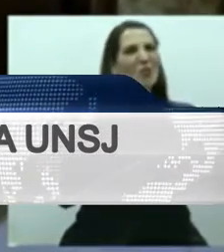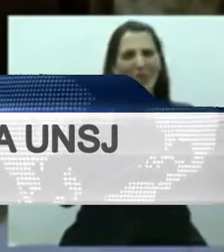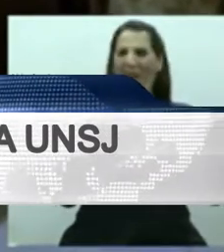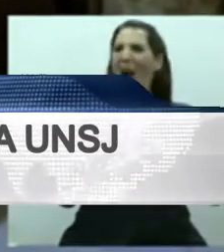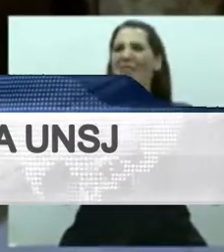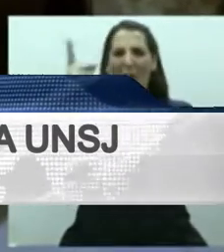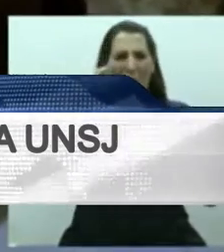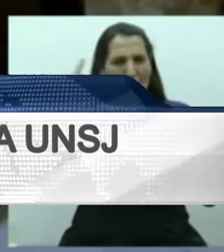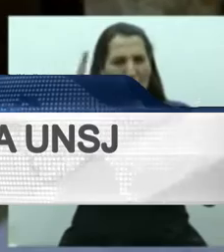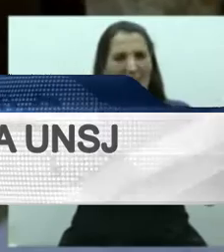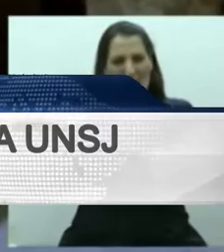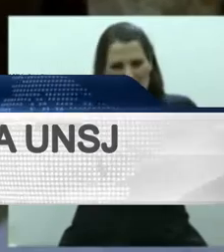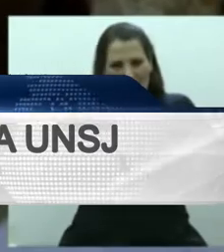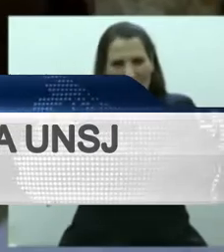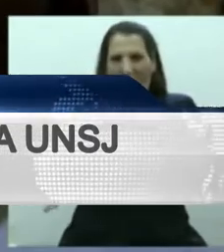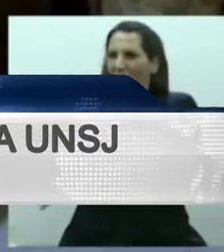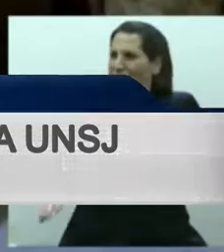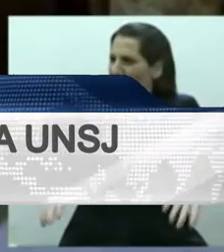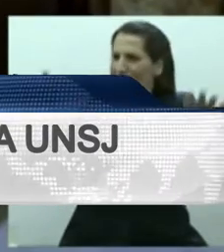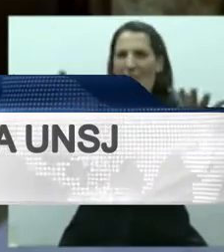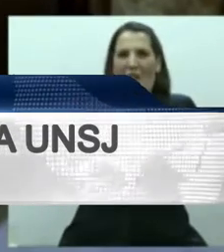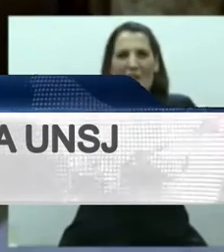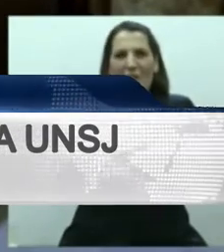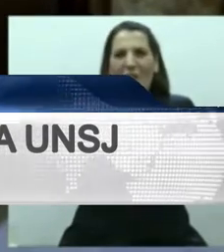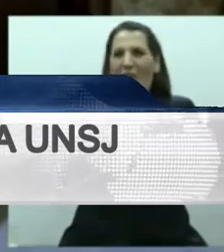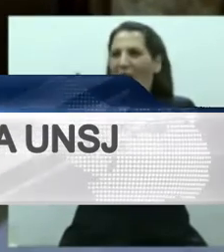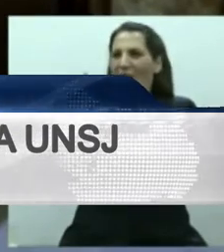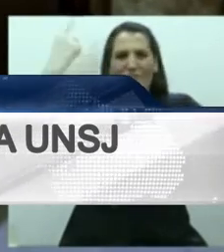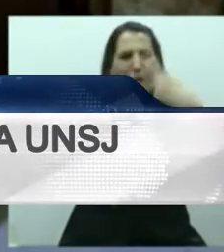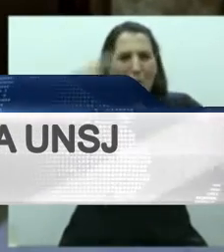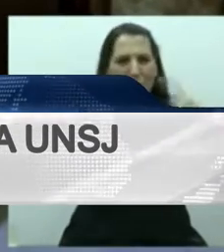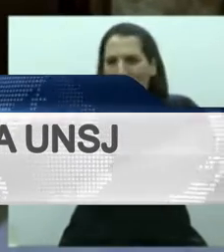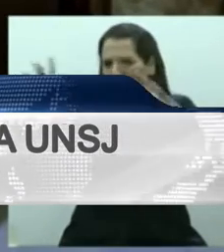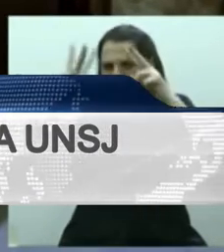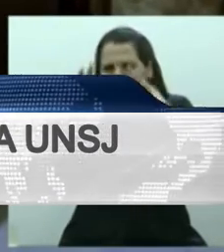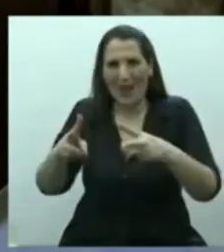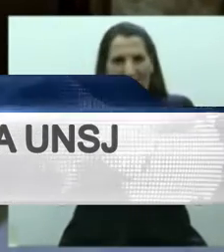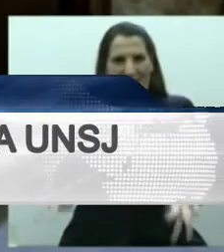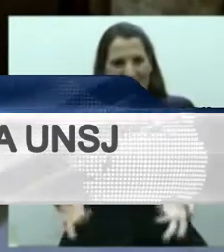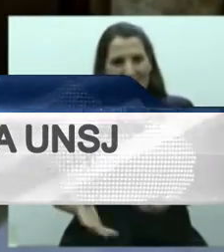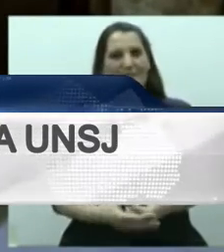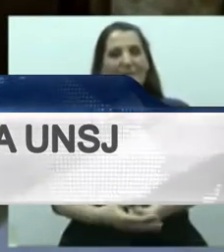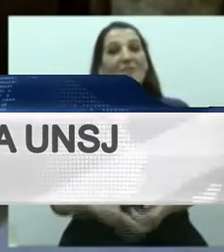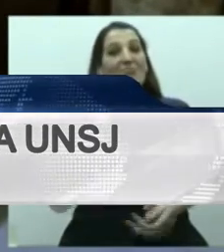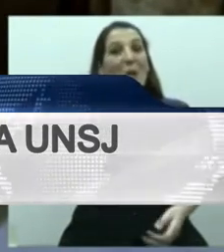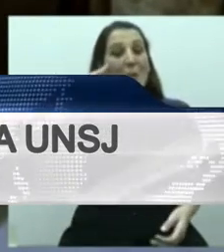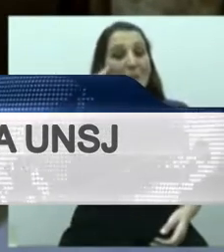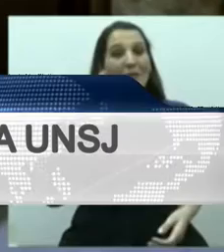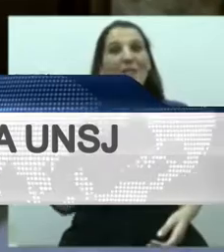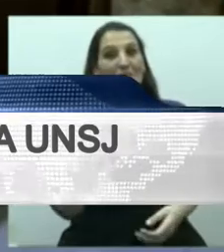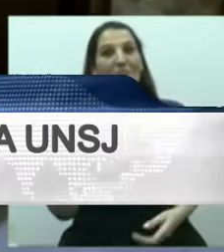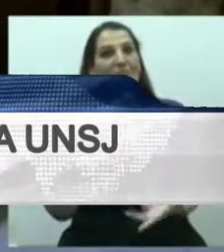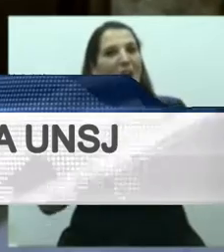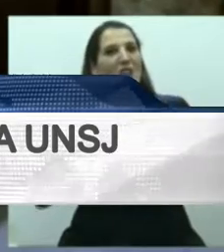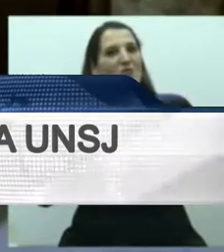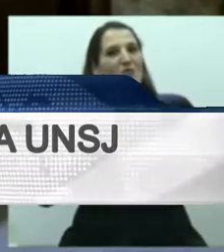que todo esto, insisto, ha sido aprobado por el Consejo Superior, están representados todos los